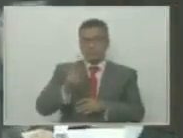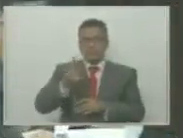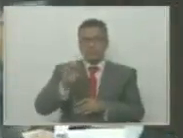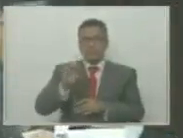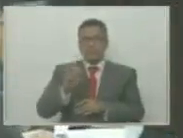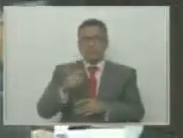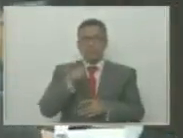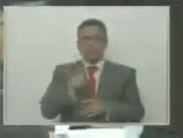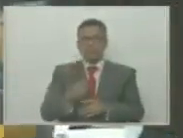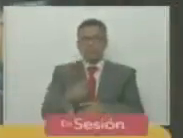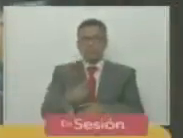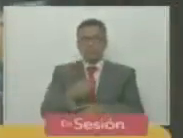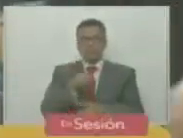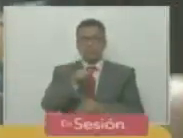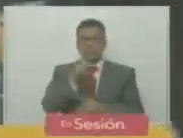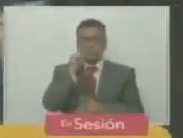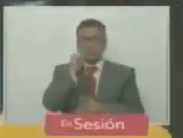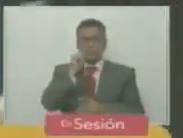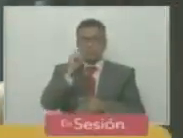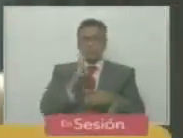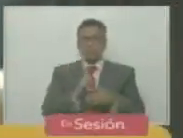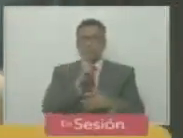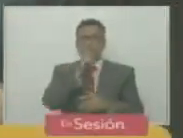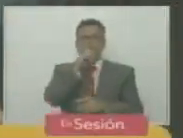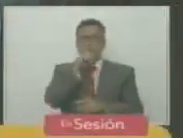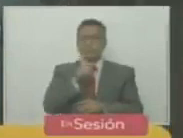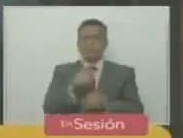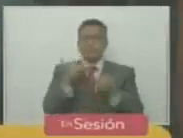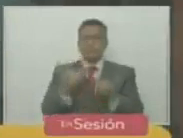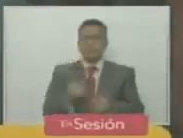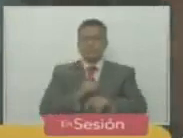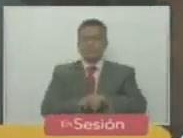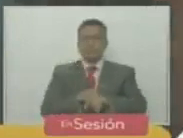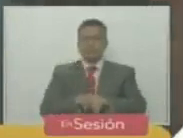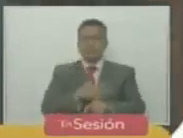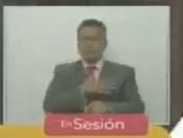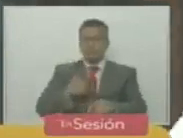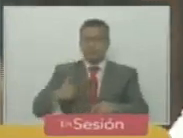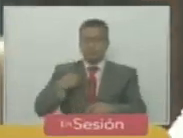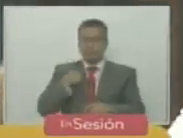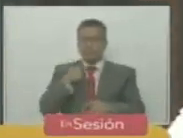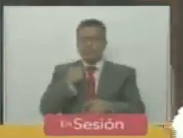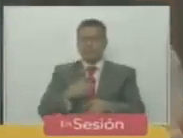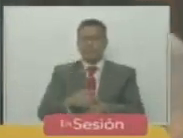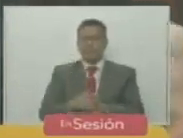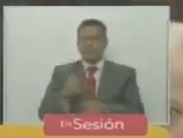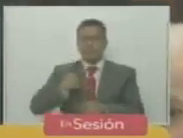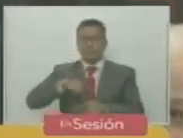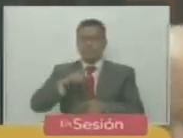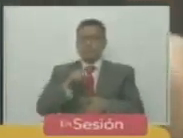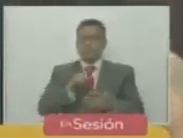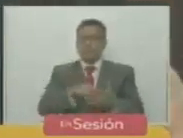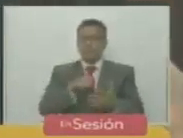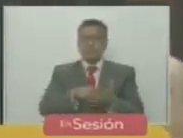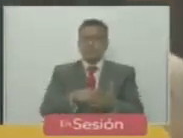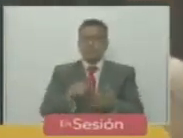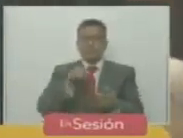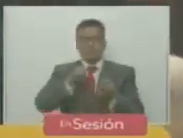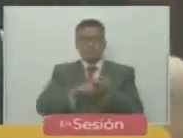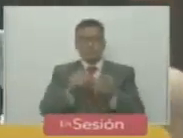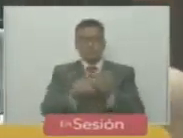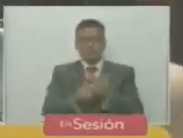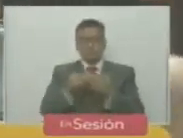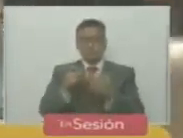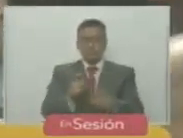hoy pedimos para él un minuto de silencio y desde este Parlamento queremos hacer llegar a sus deudos, a su esposa, a su